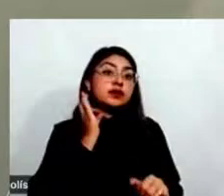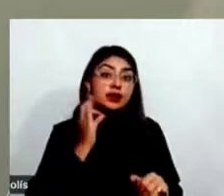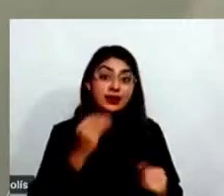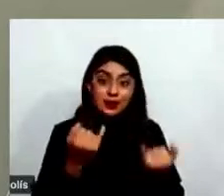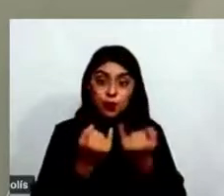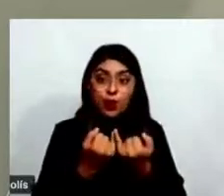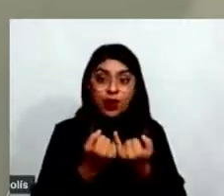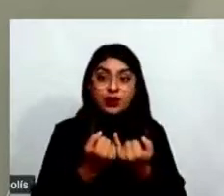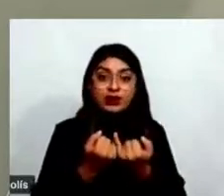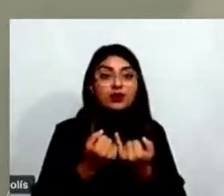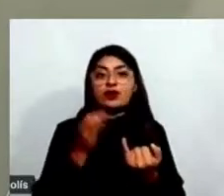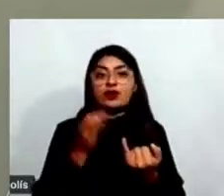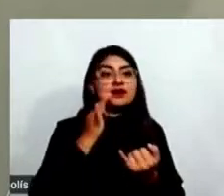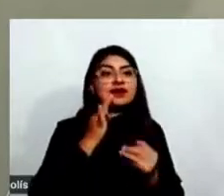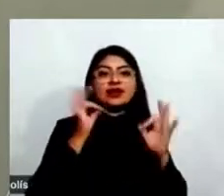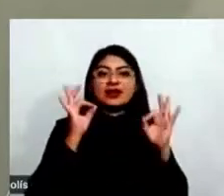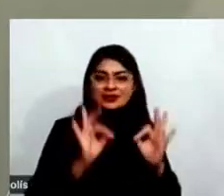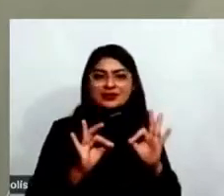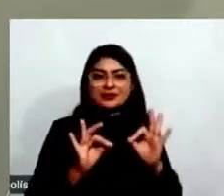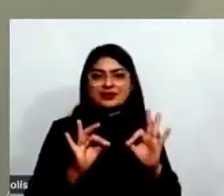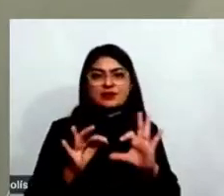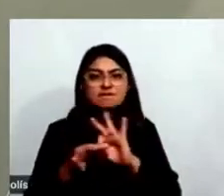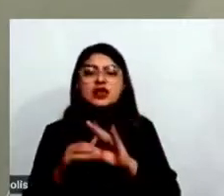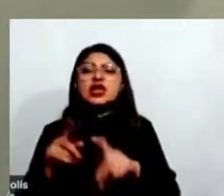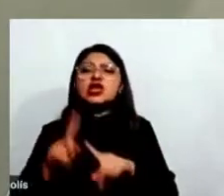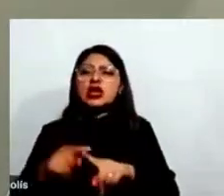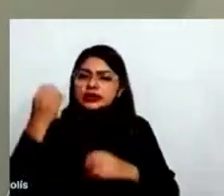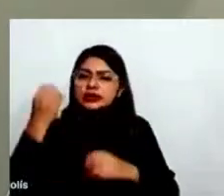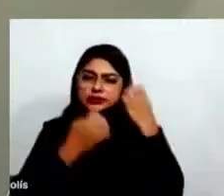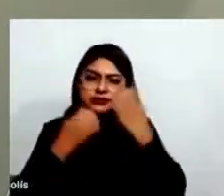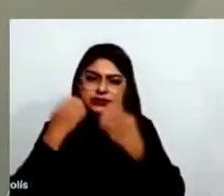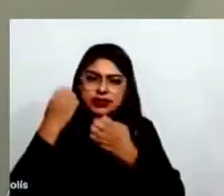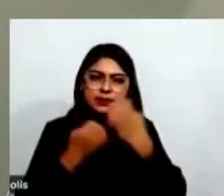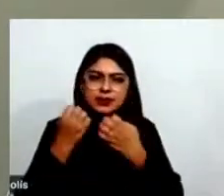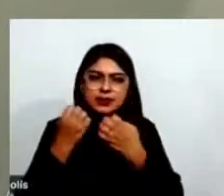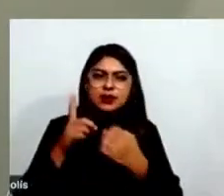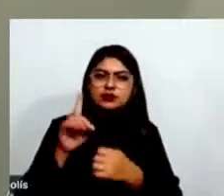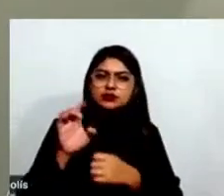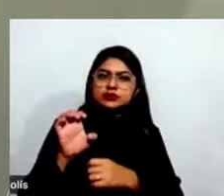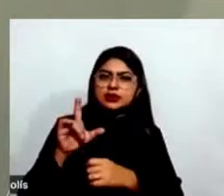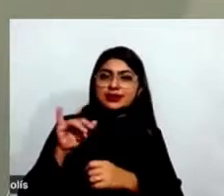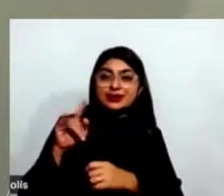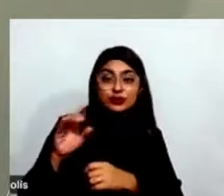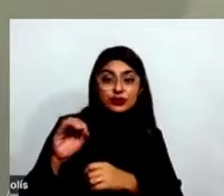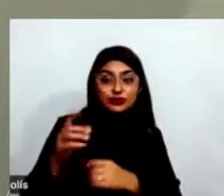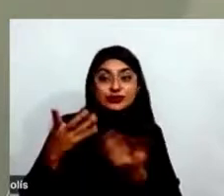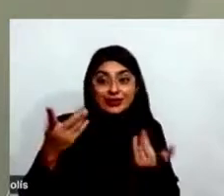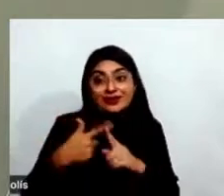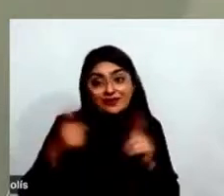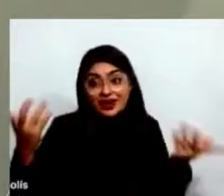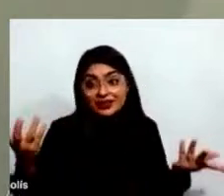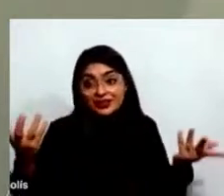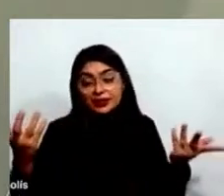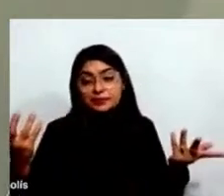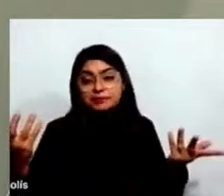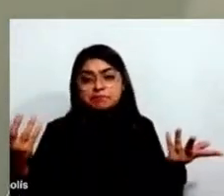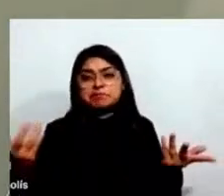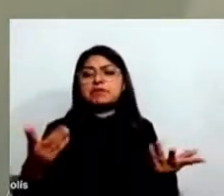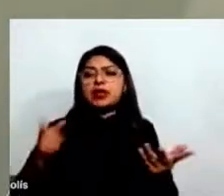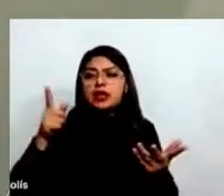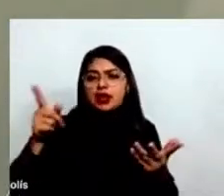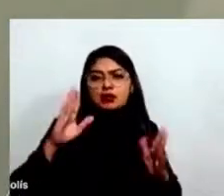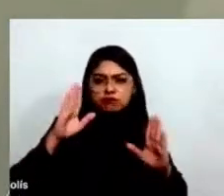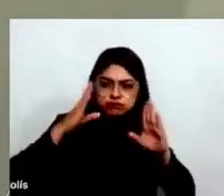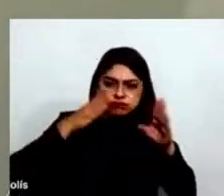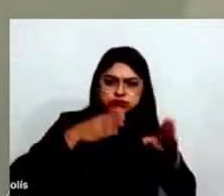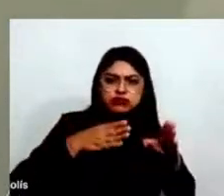hace parte de quien persigue los delitos. Entonces también hay como elementos que daban lugar a cierta discusión de que en qué